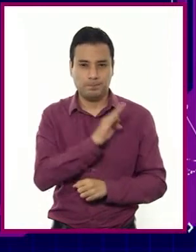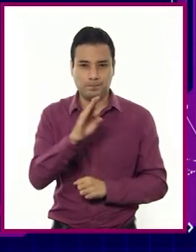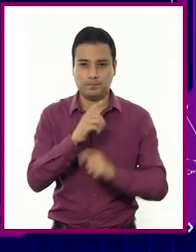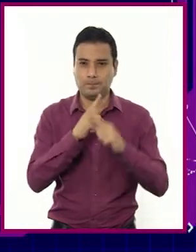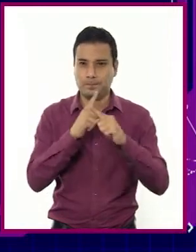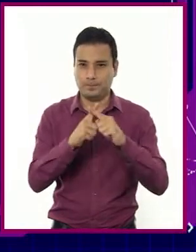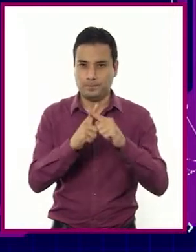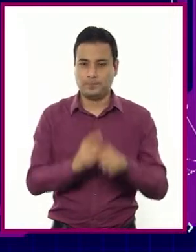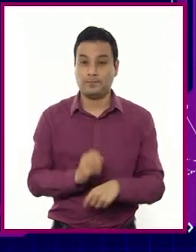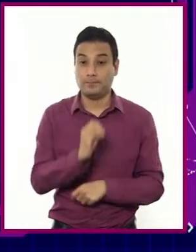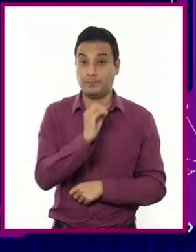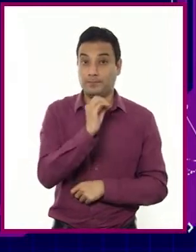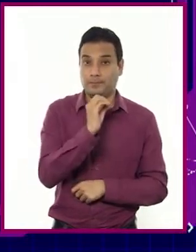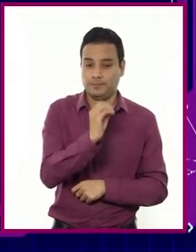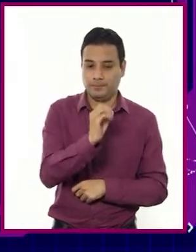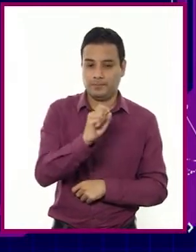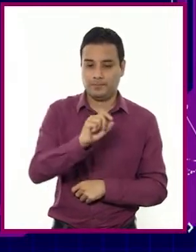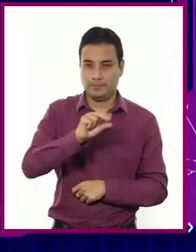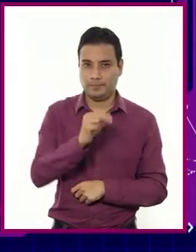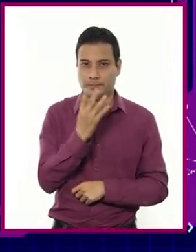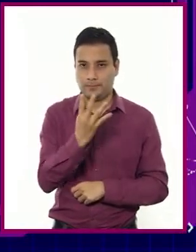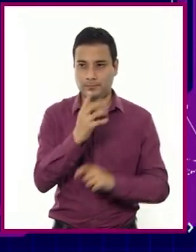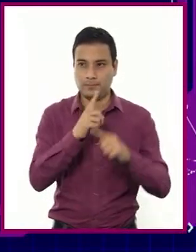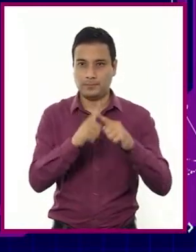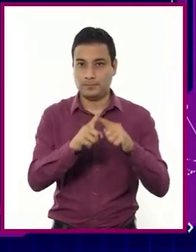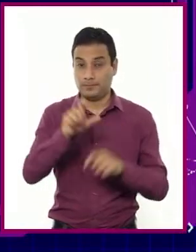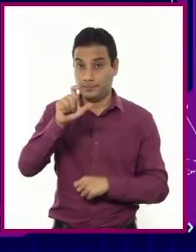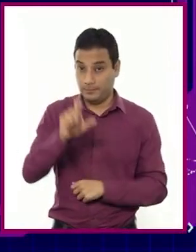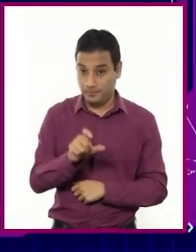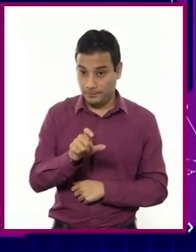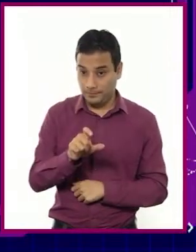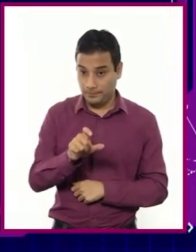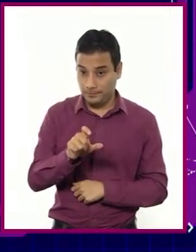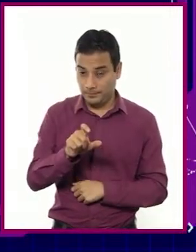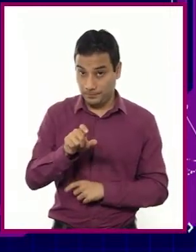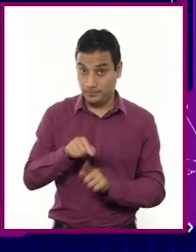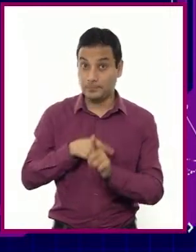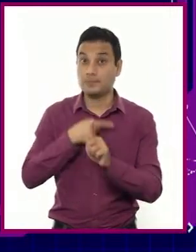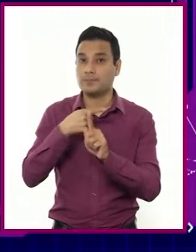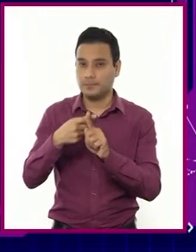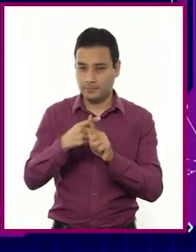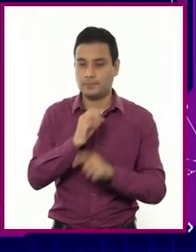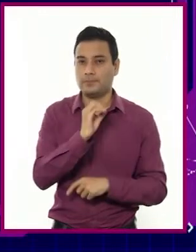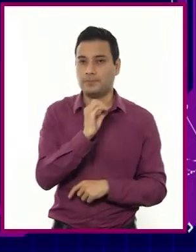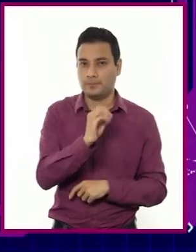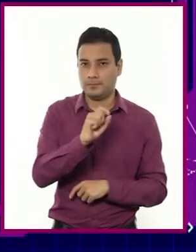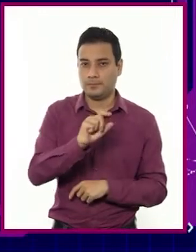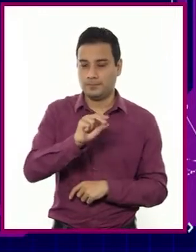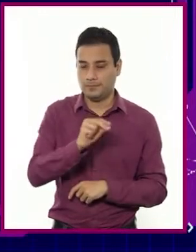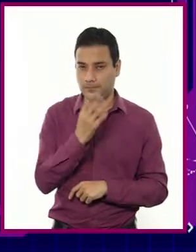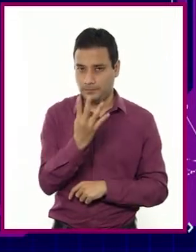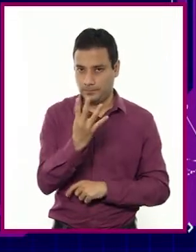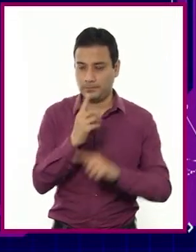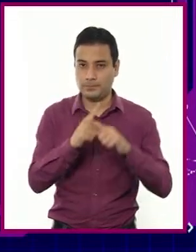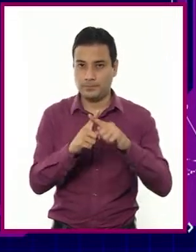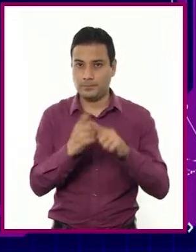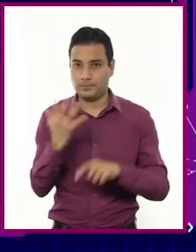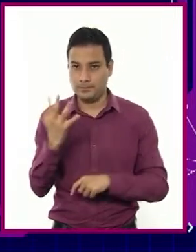multiplicamos 0.84 por x más 0.84 por 5, obteniendo